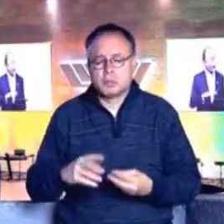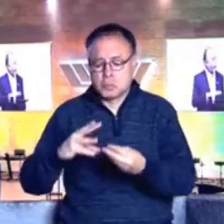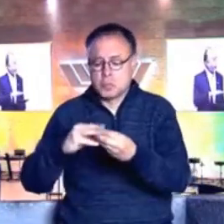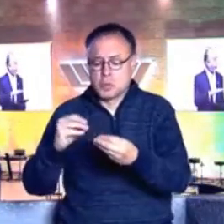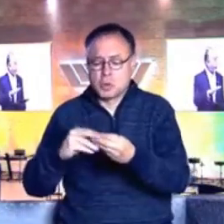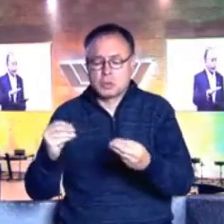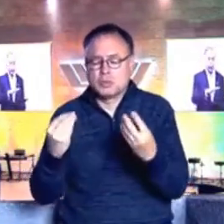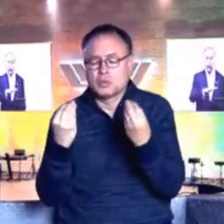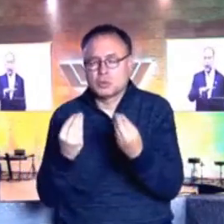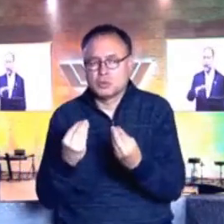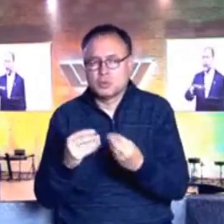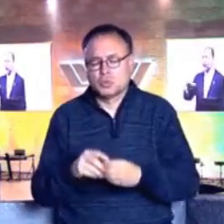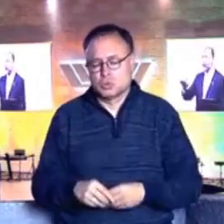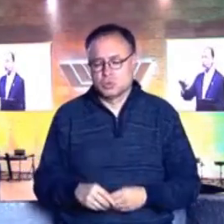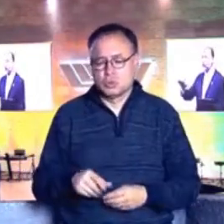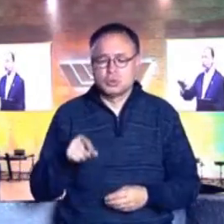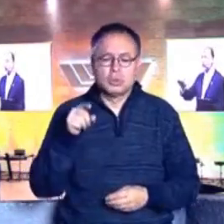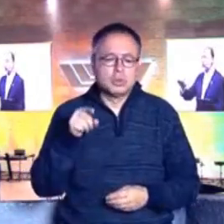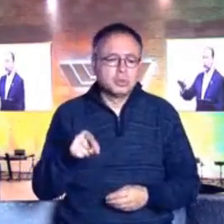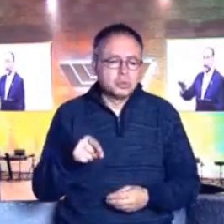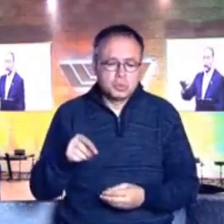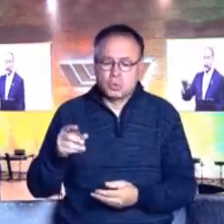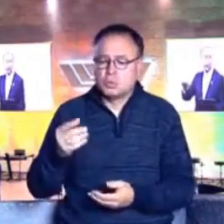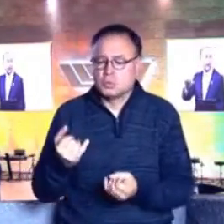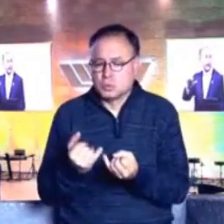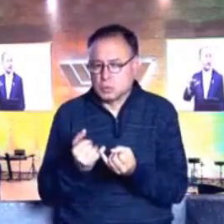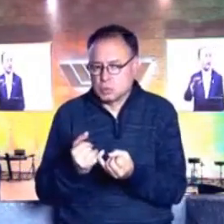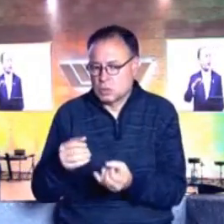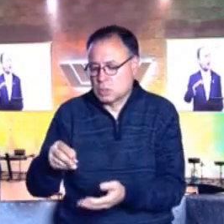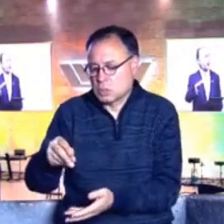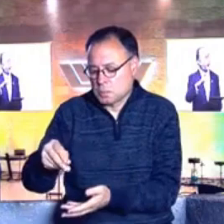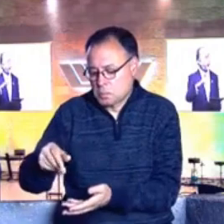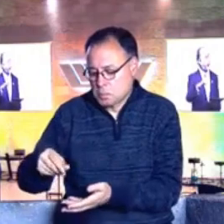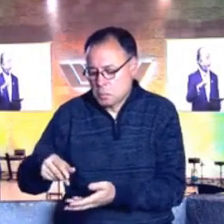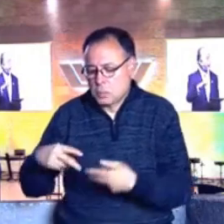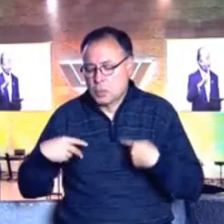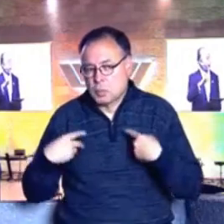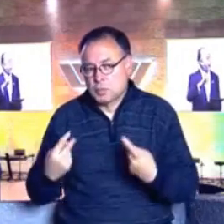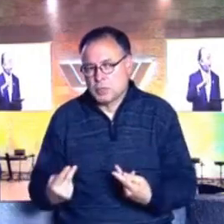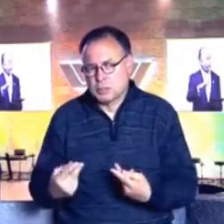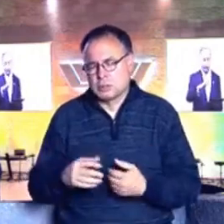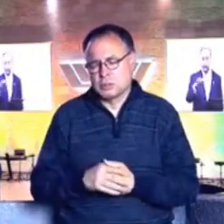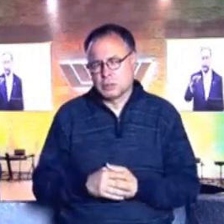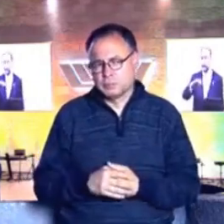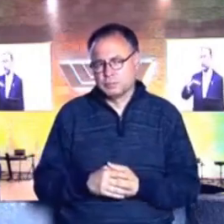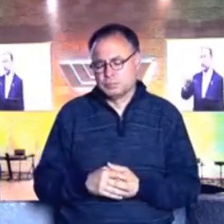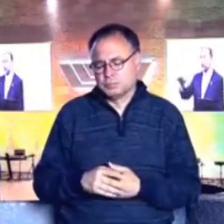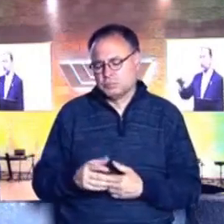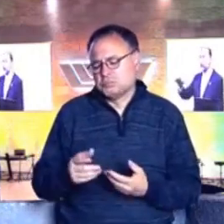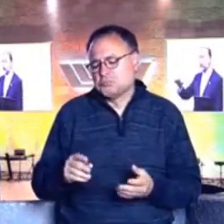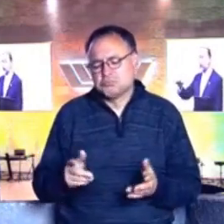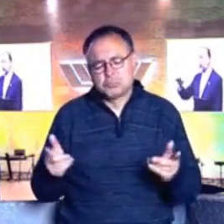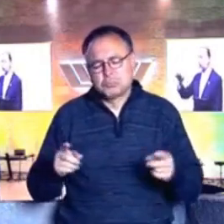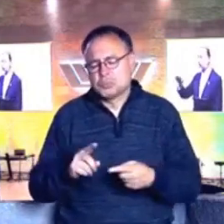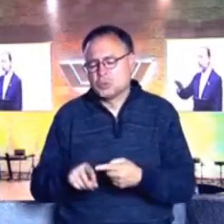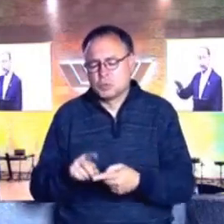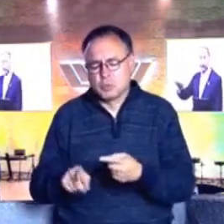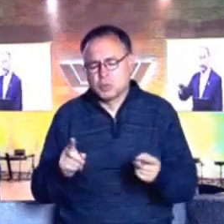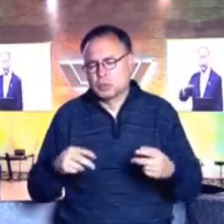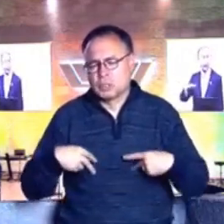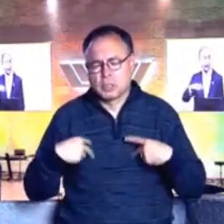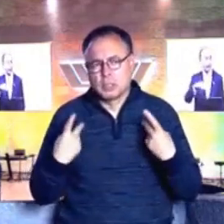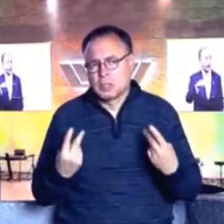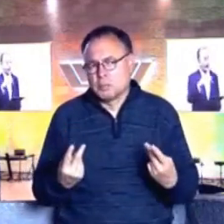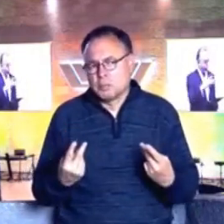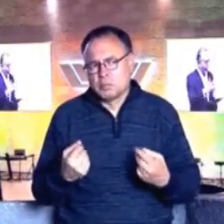agricultor en el lenguaje bíblico ese agricultor puede ser un vendedor ese agricultor puede ser un médico veterinario ese agricultor